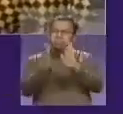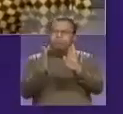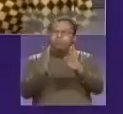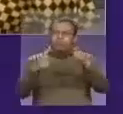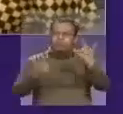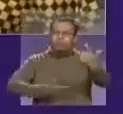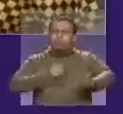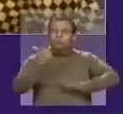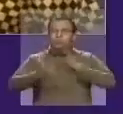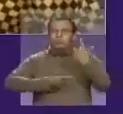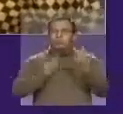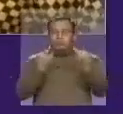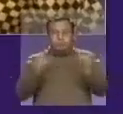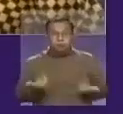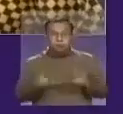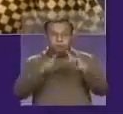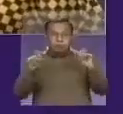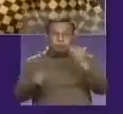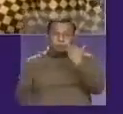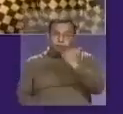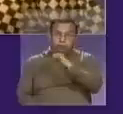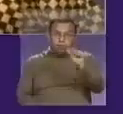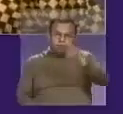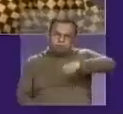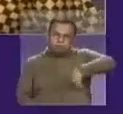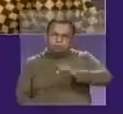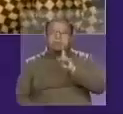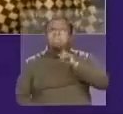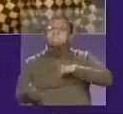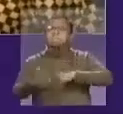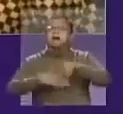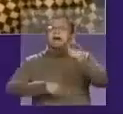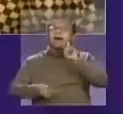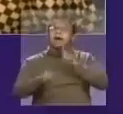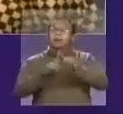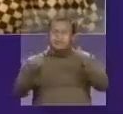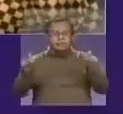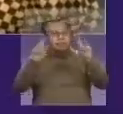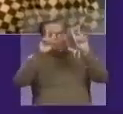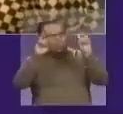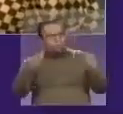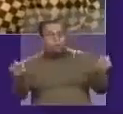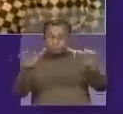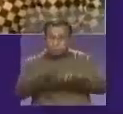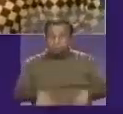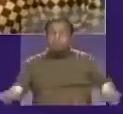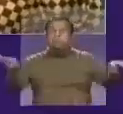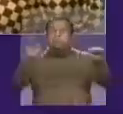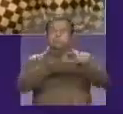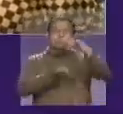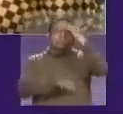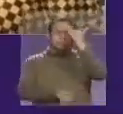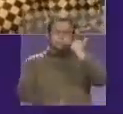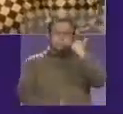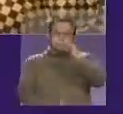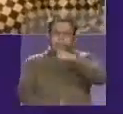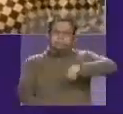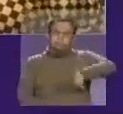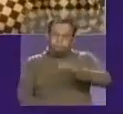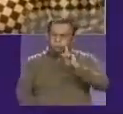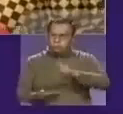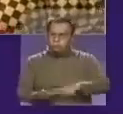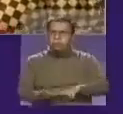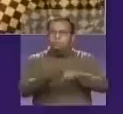lucha. Entonces, la lucha de las mujeres raizales va más encaminado a esos temas de importancia, porque las mujeres tenemos que